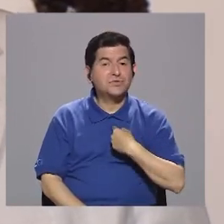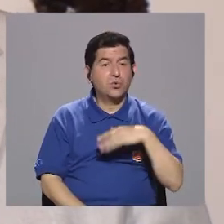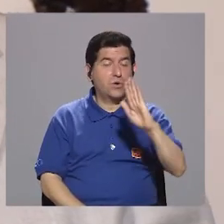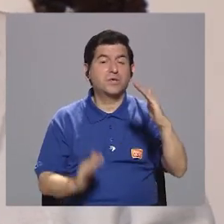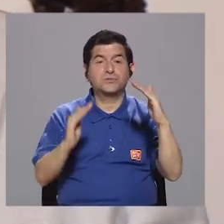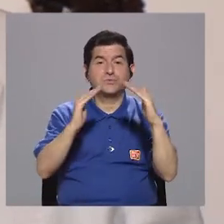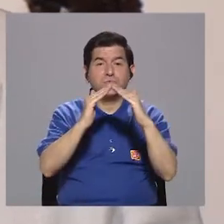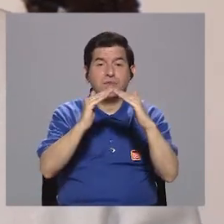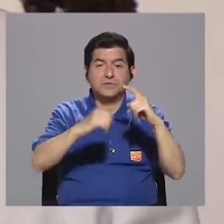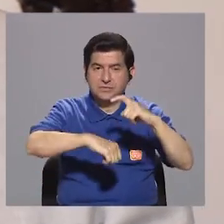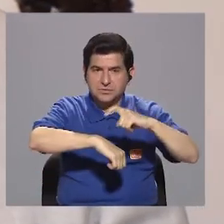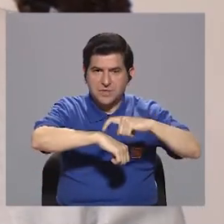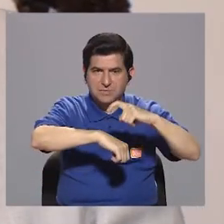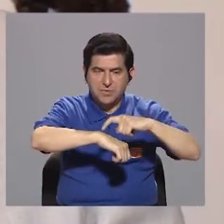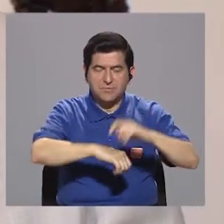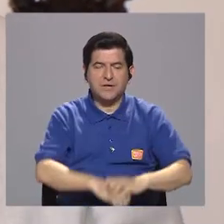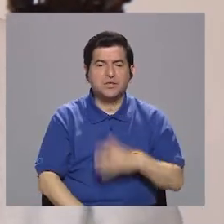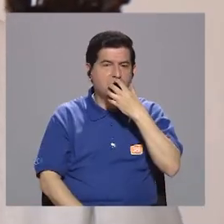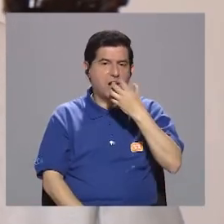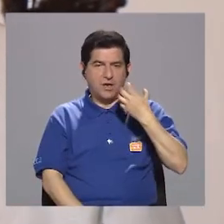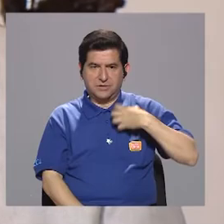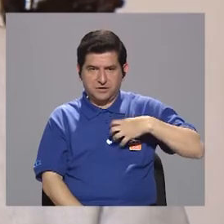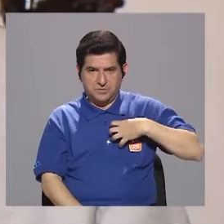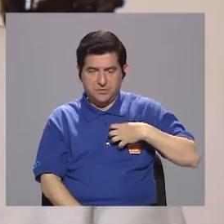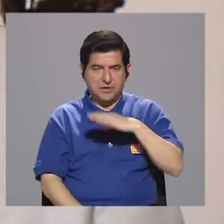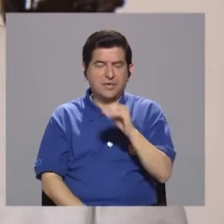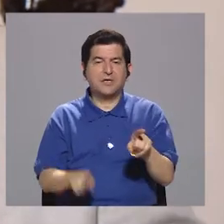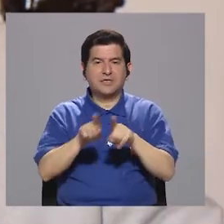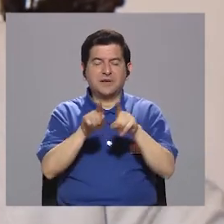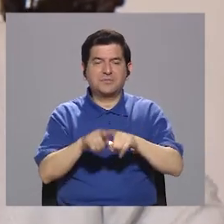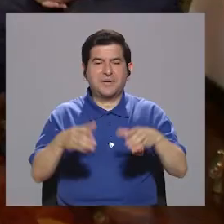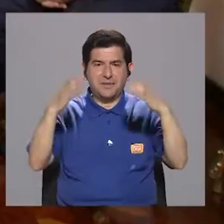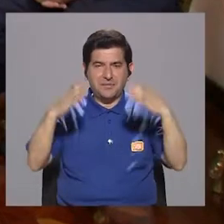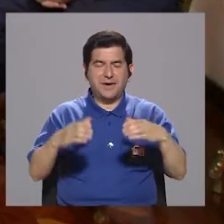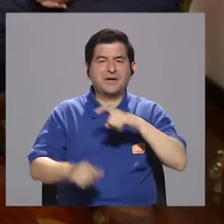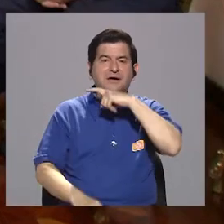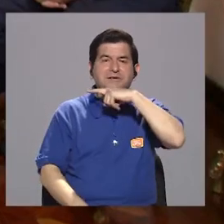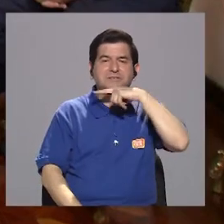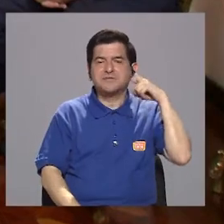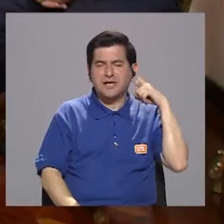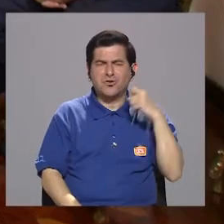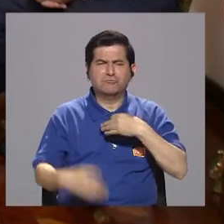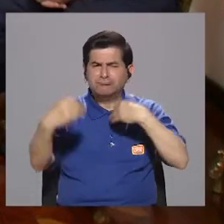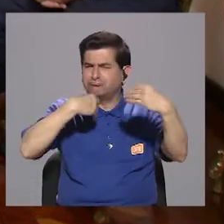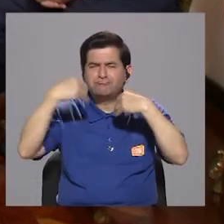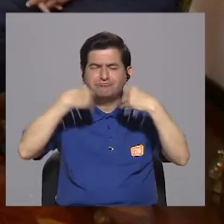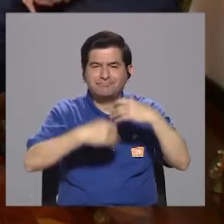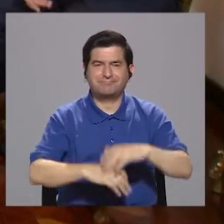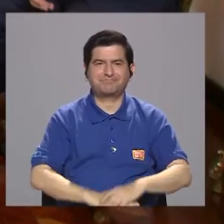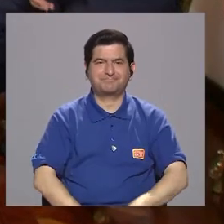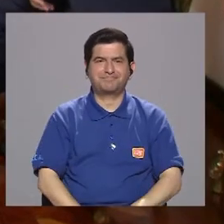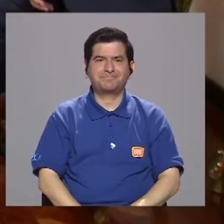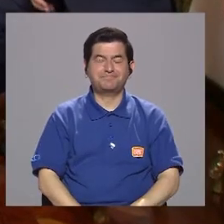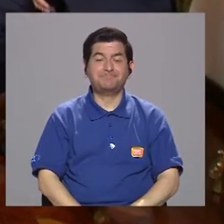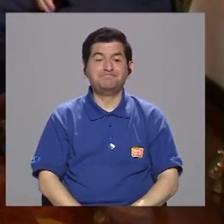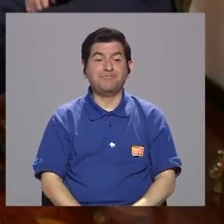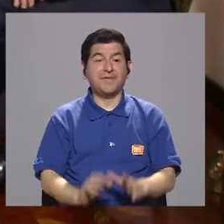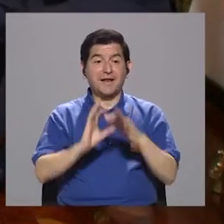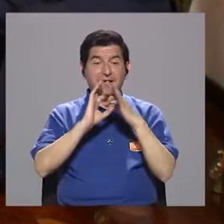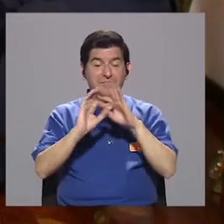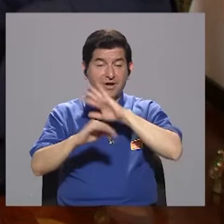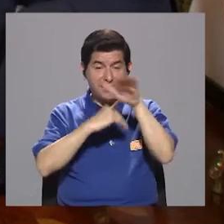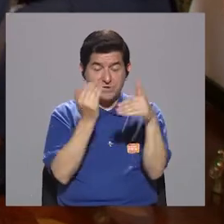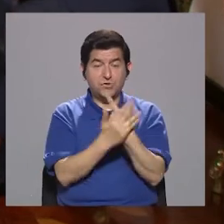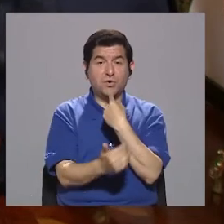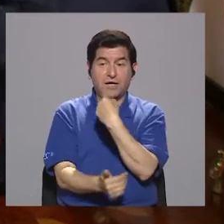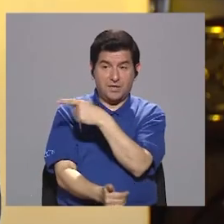en su casa había un momento para la manzana y había un momento para el queque seco. Cuénteme. Bueno, a propósito de todo lo que